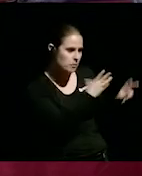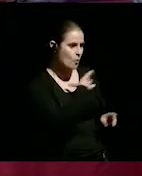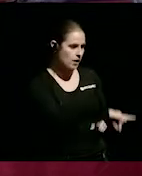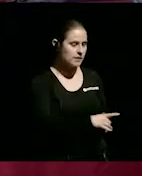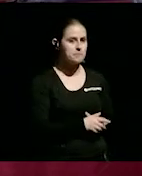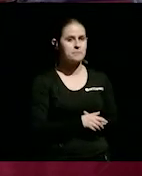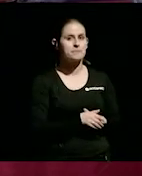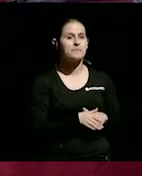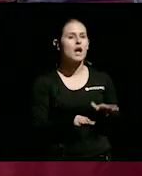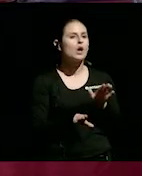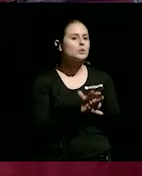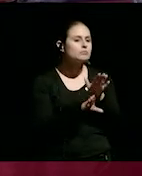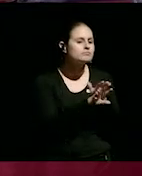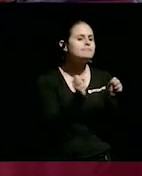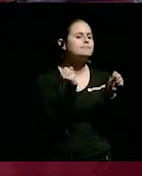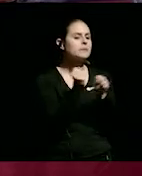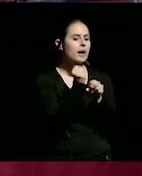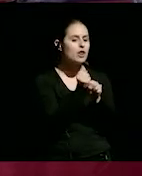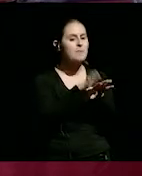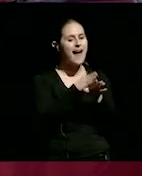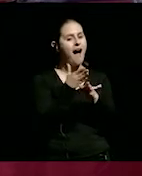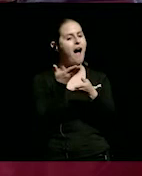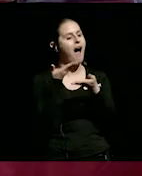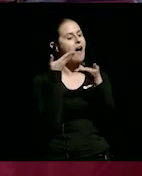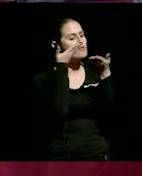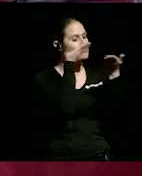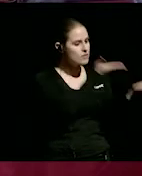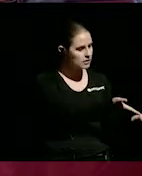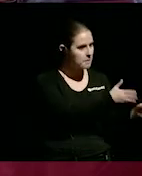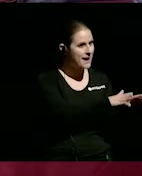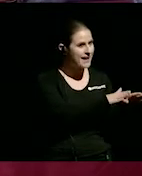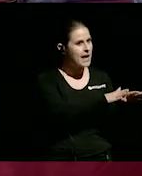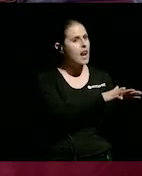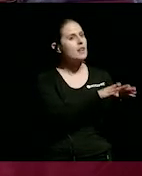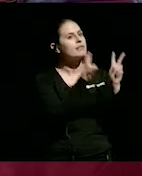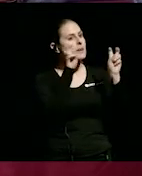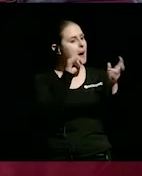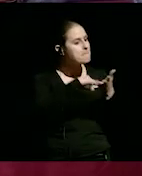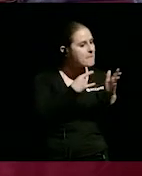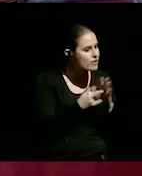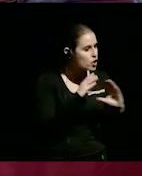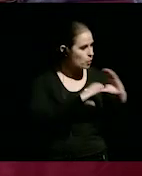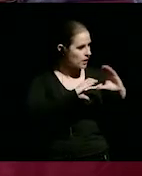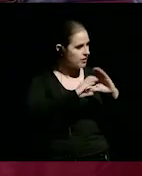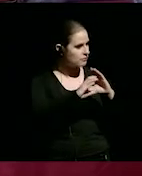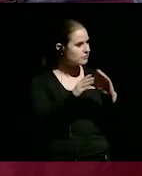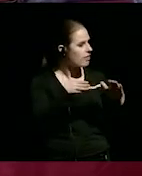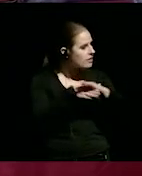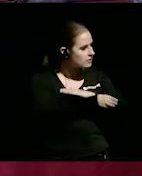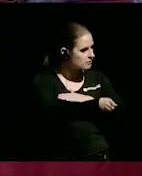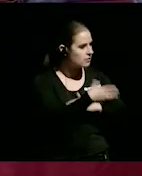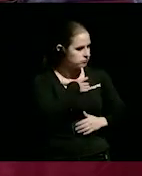Trabajamos a ayudarlos para que los espacios libres sean más accesibles y se sientan cómodos